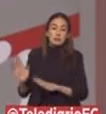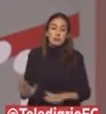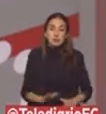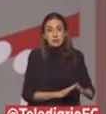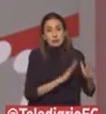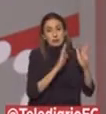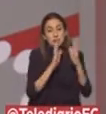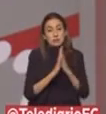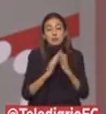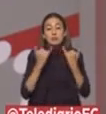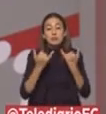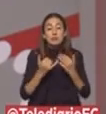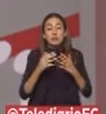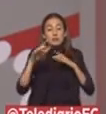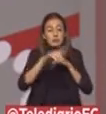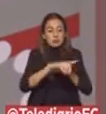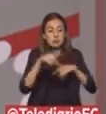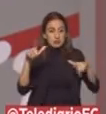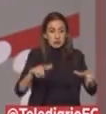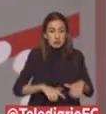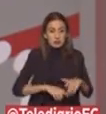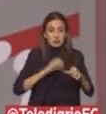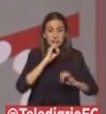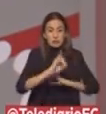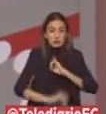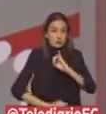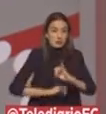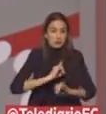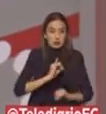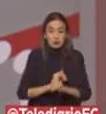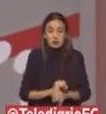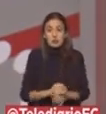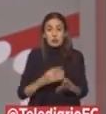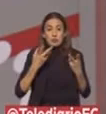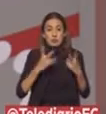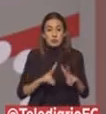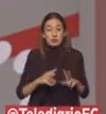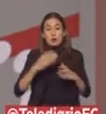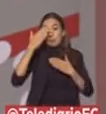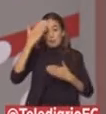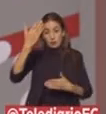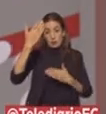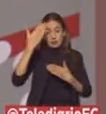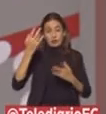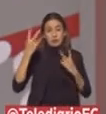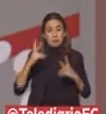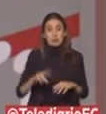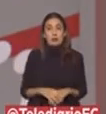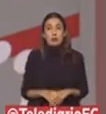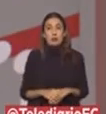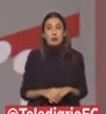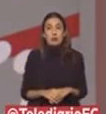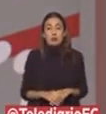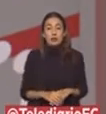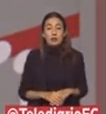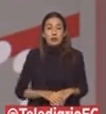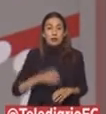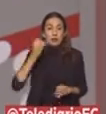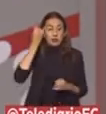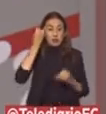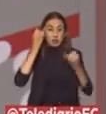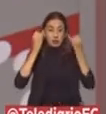de la situación de una organización internacional es en esencia una organización política por lo tanto